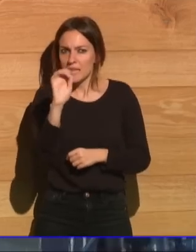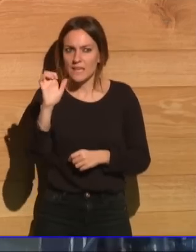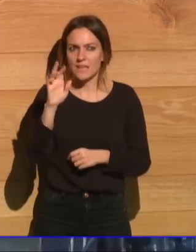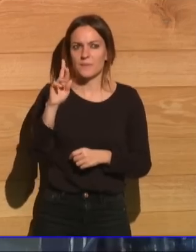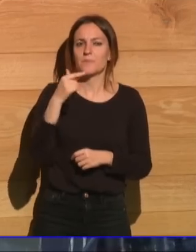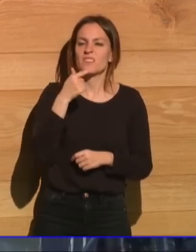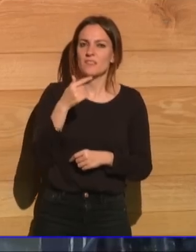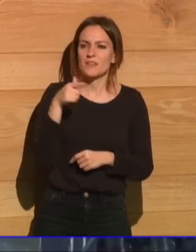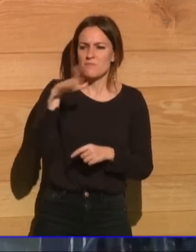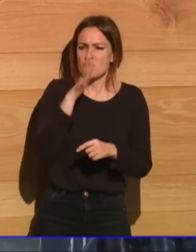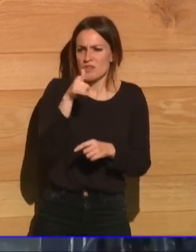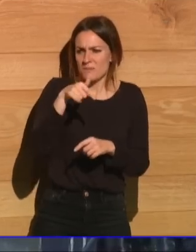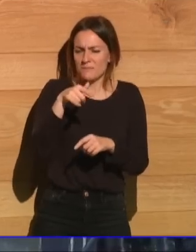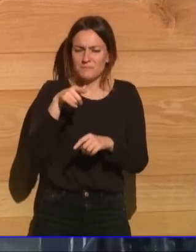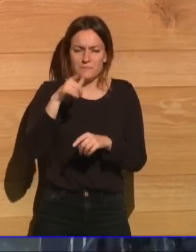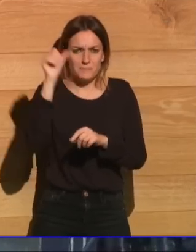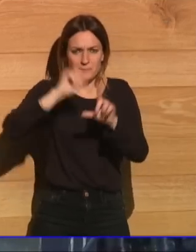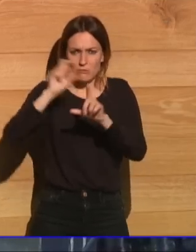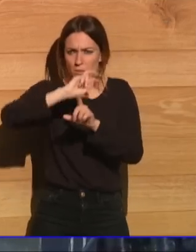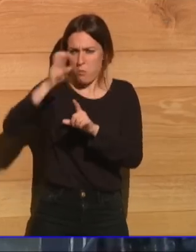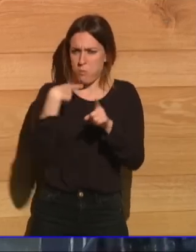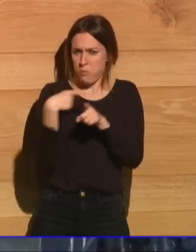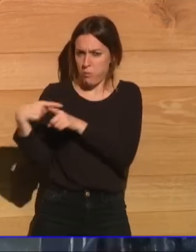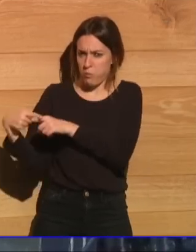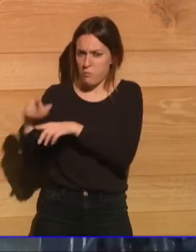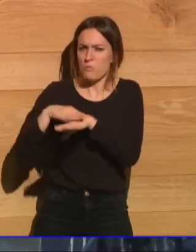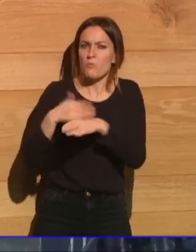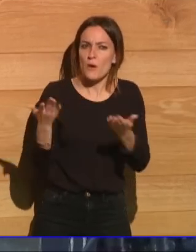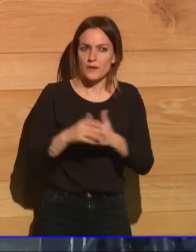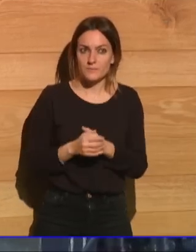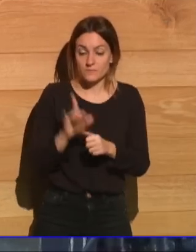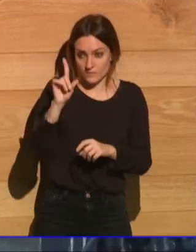hecho películas tan distintas? Que, ojo, hoy no me ha dado tiempo,